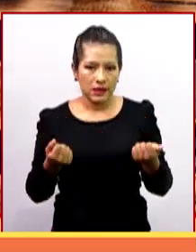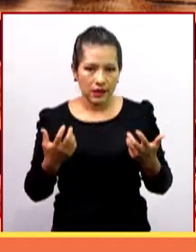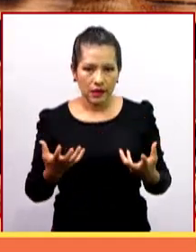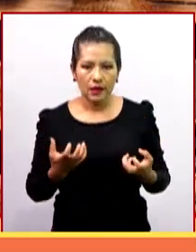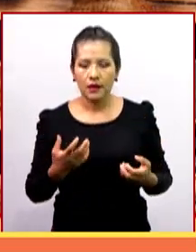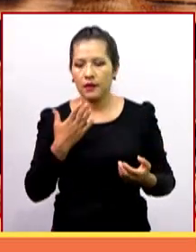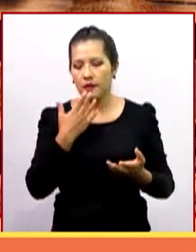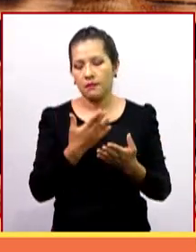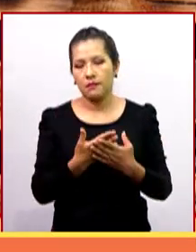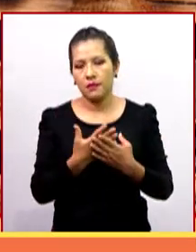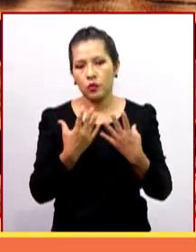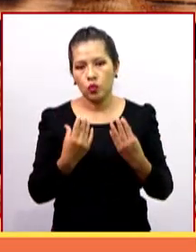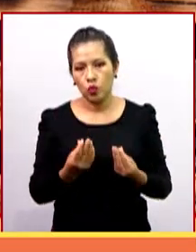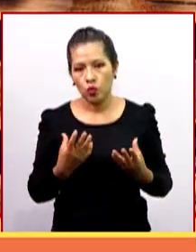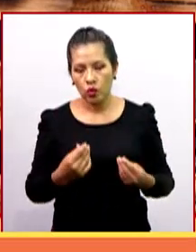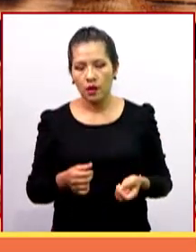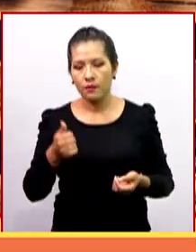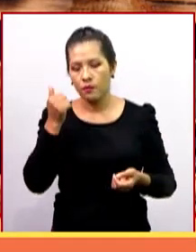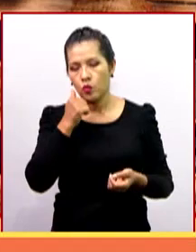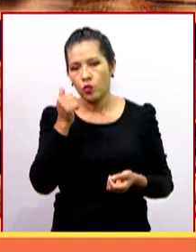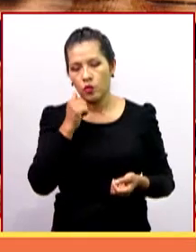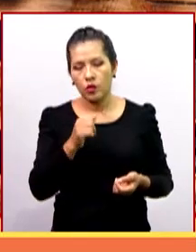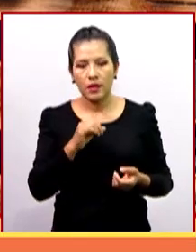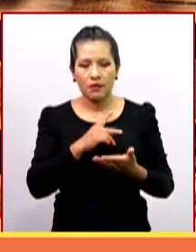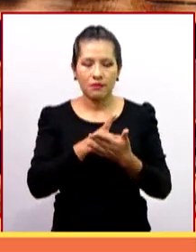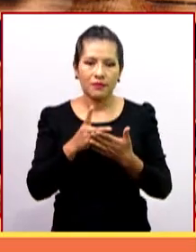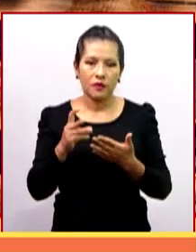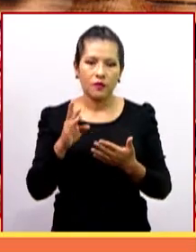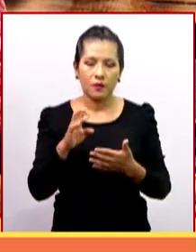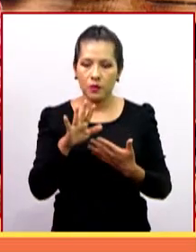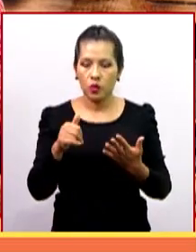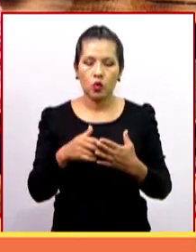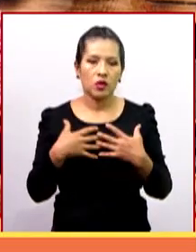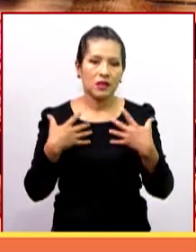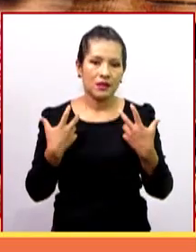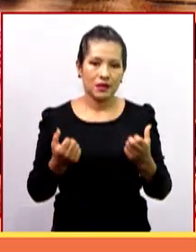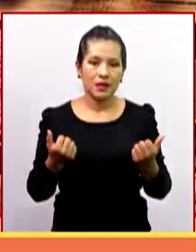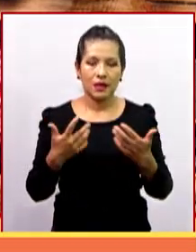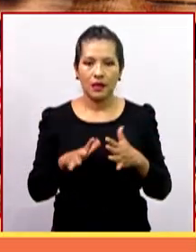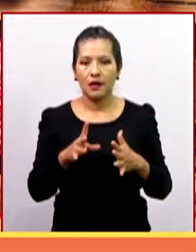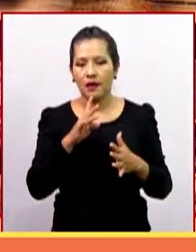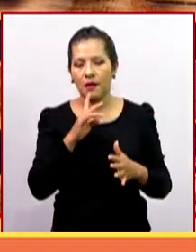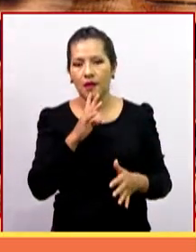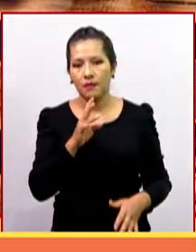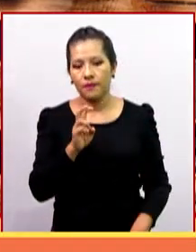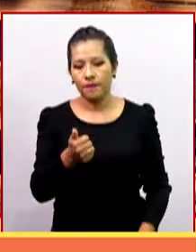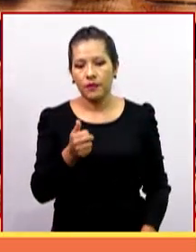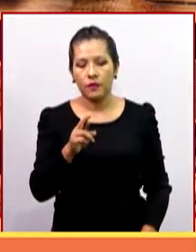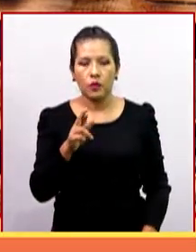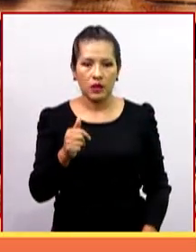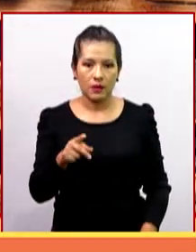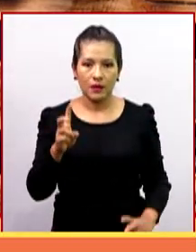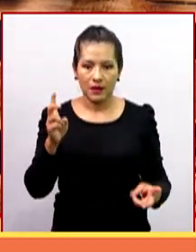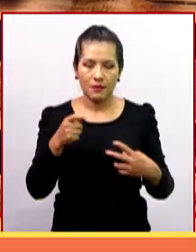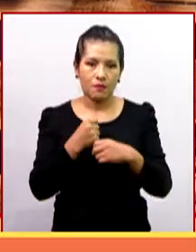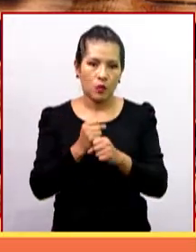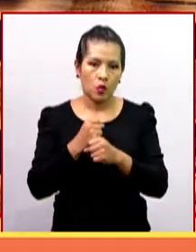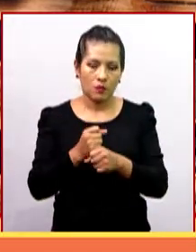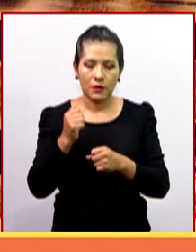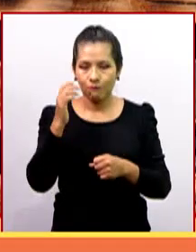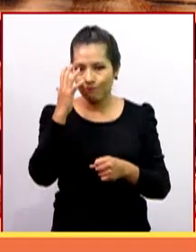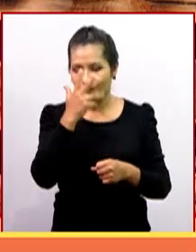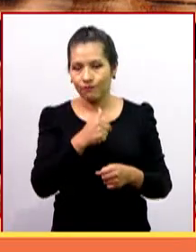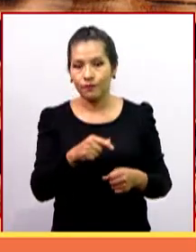lado desde lo femenino, desde cómo habla el femenino para sanarse, y empezamos a trabajar con el agua. La obra Marina Caudales es una obra